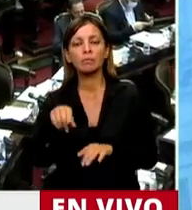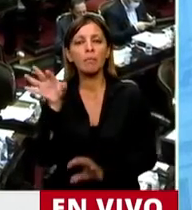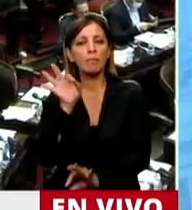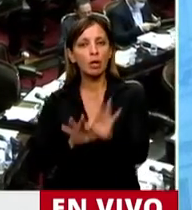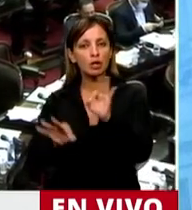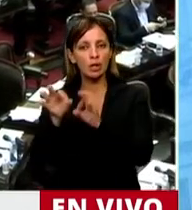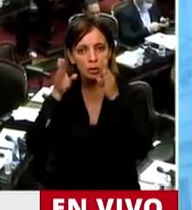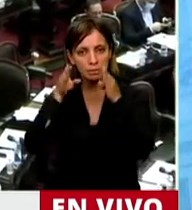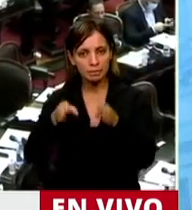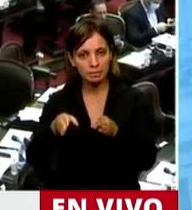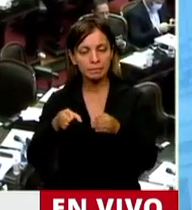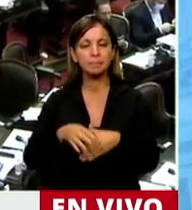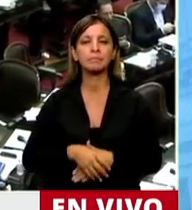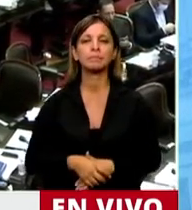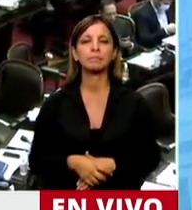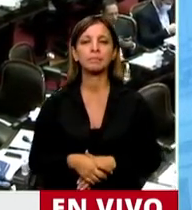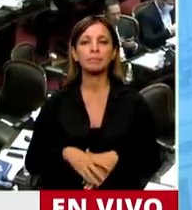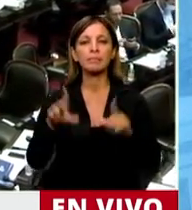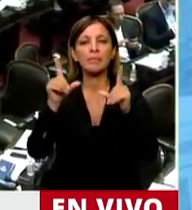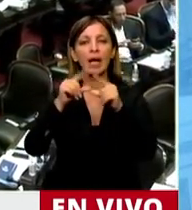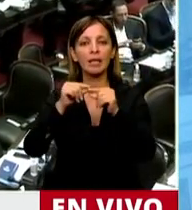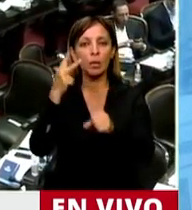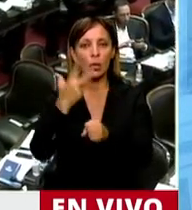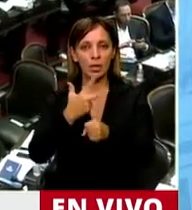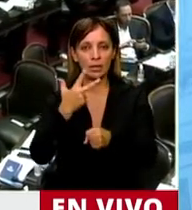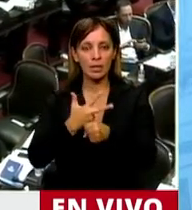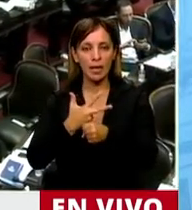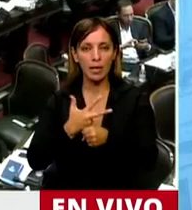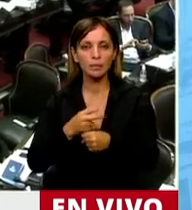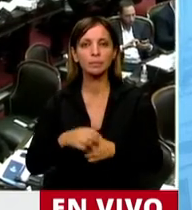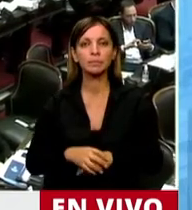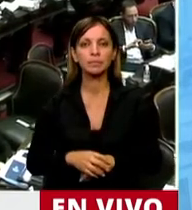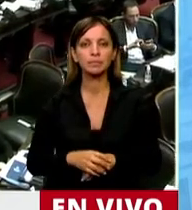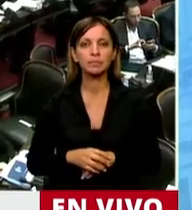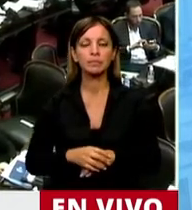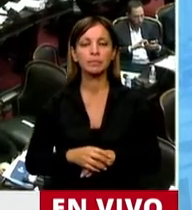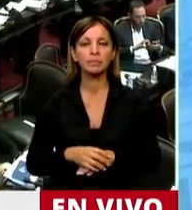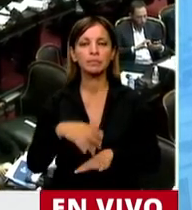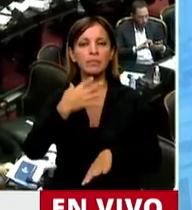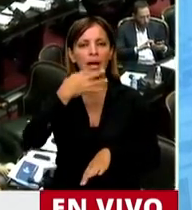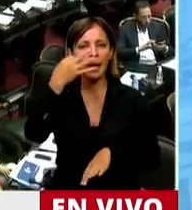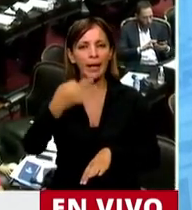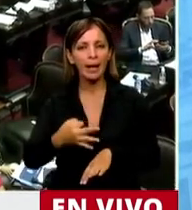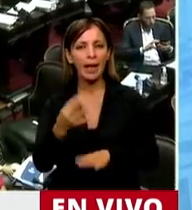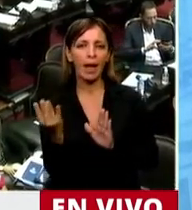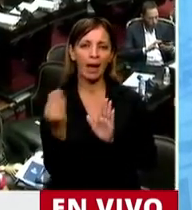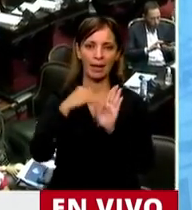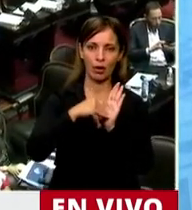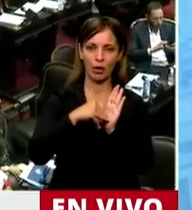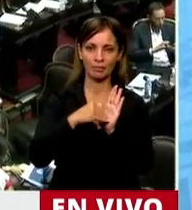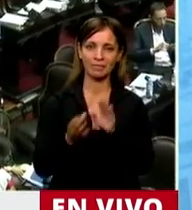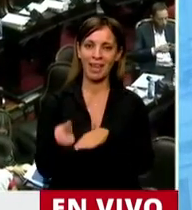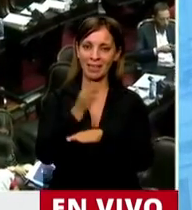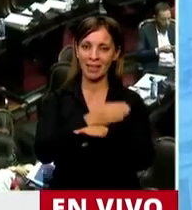estamos tratando. Este artículo tercero fue en realidad agregado en el debate en el Senado